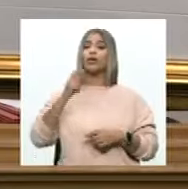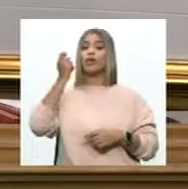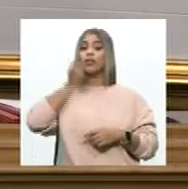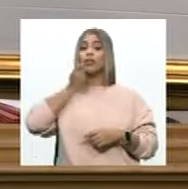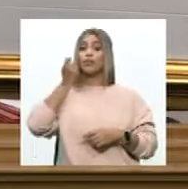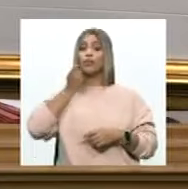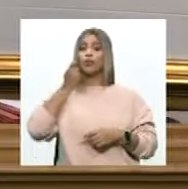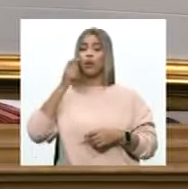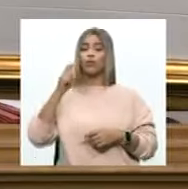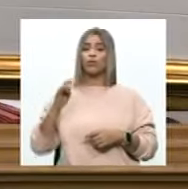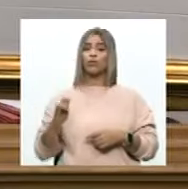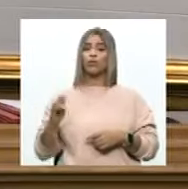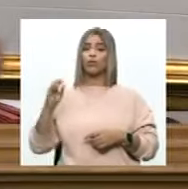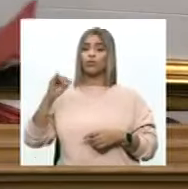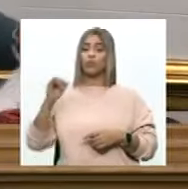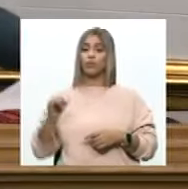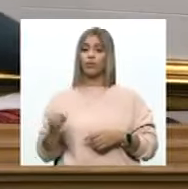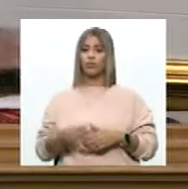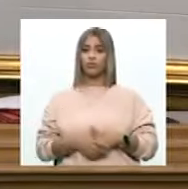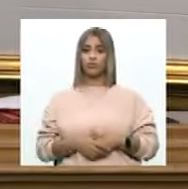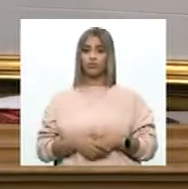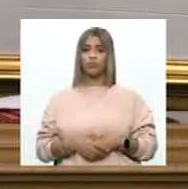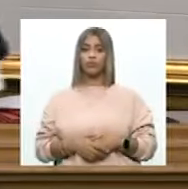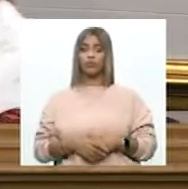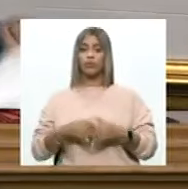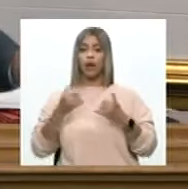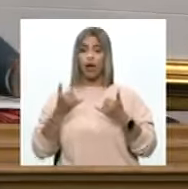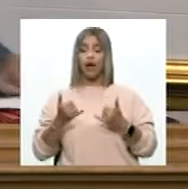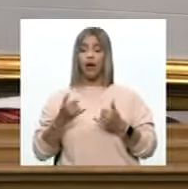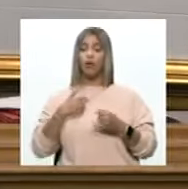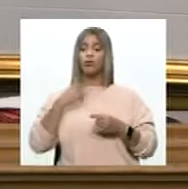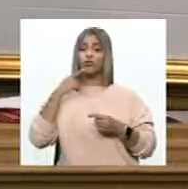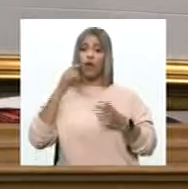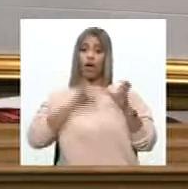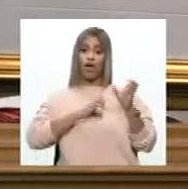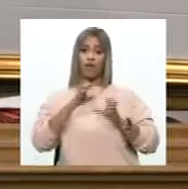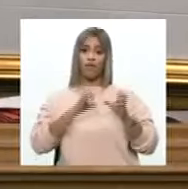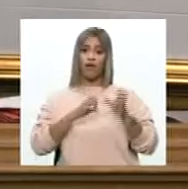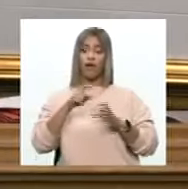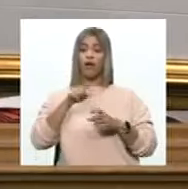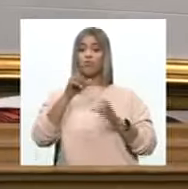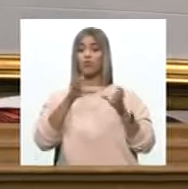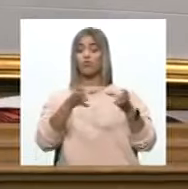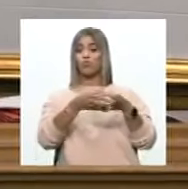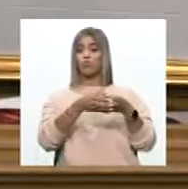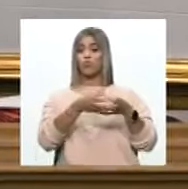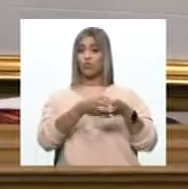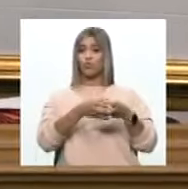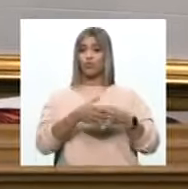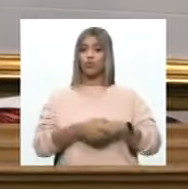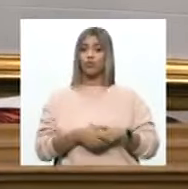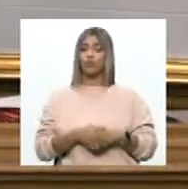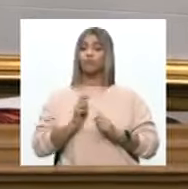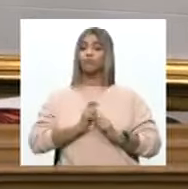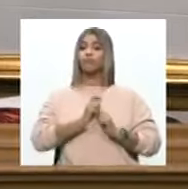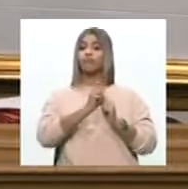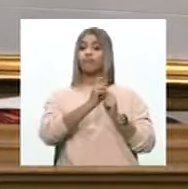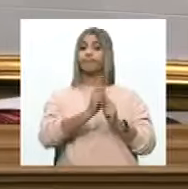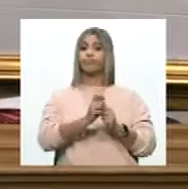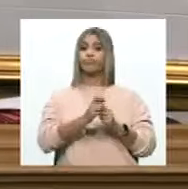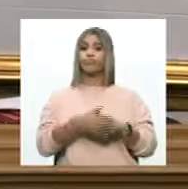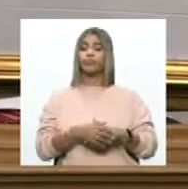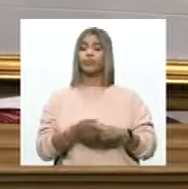diputado Timoteo Zambrano. Voy a someter a consideración del cuerpo la designación